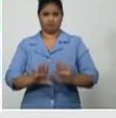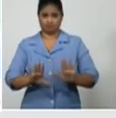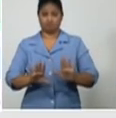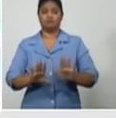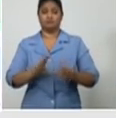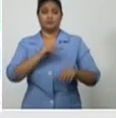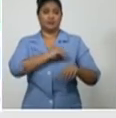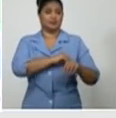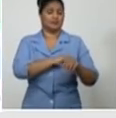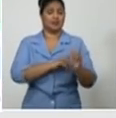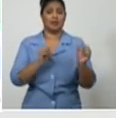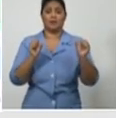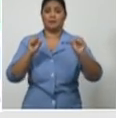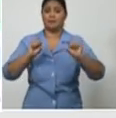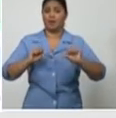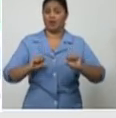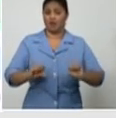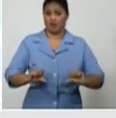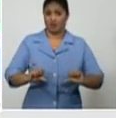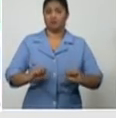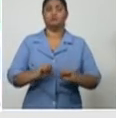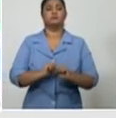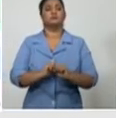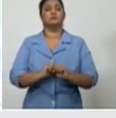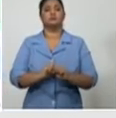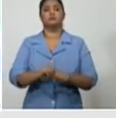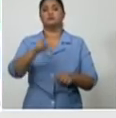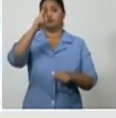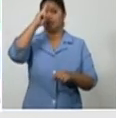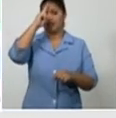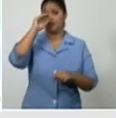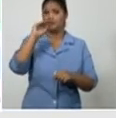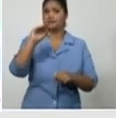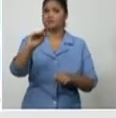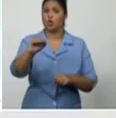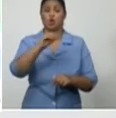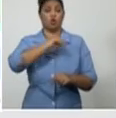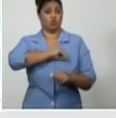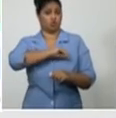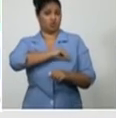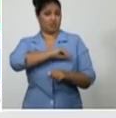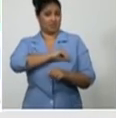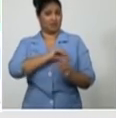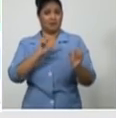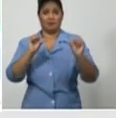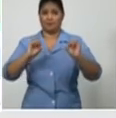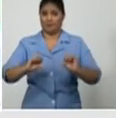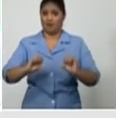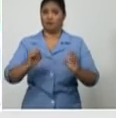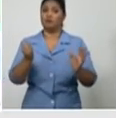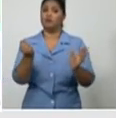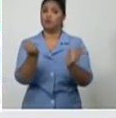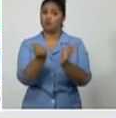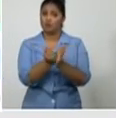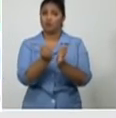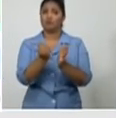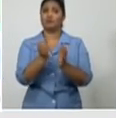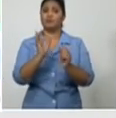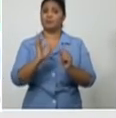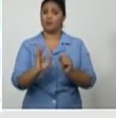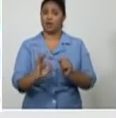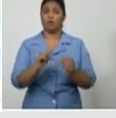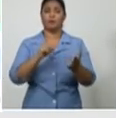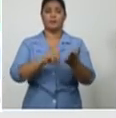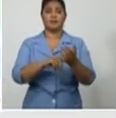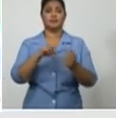se valoró, se ingresó con sintomatología, se confirmó mediante PCR